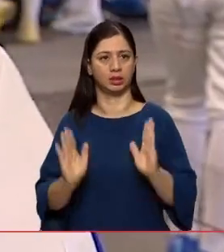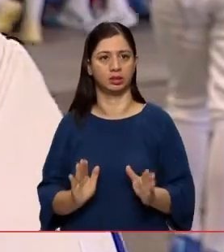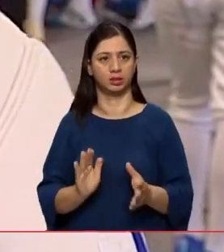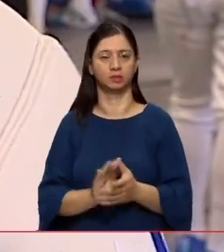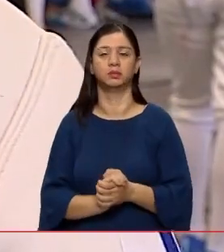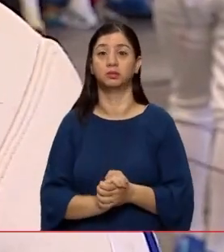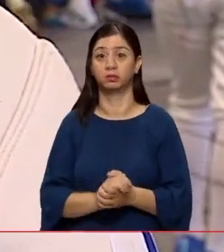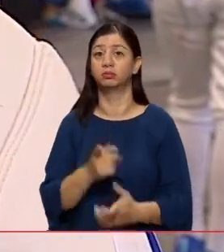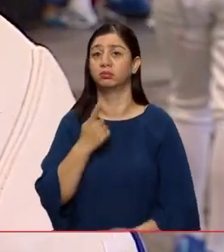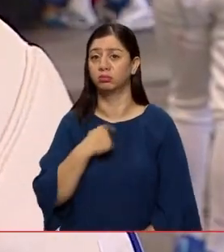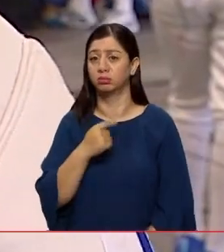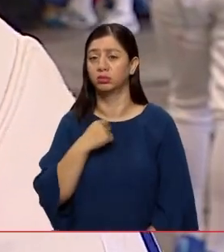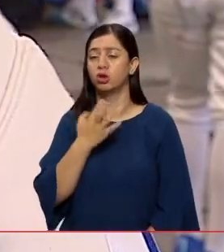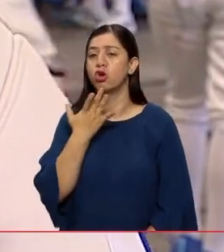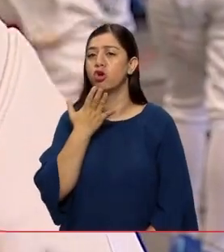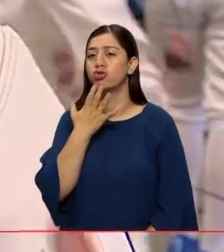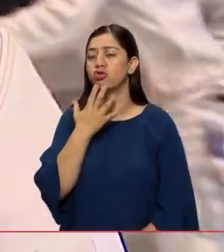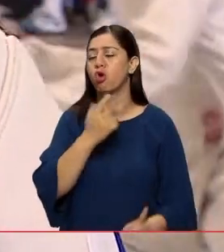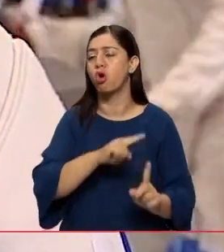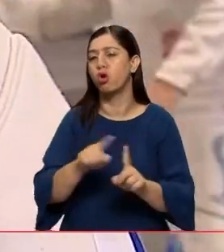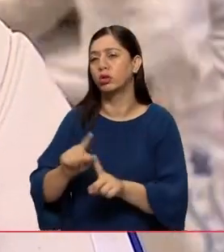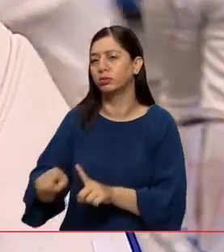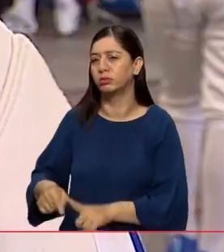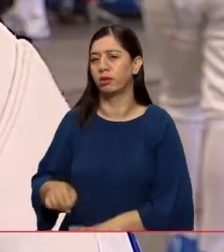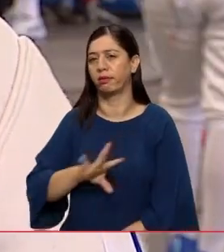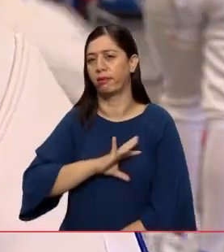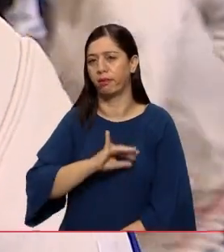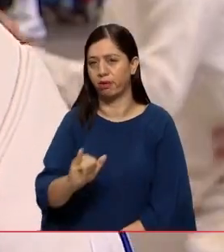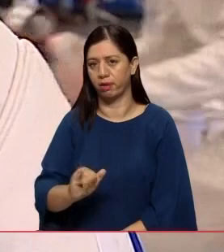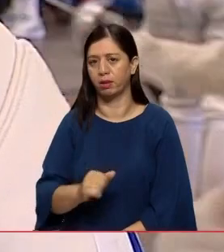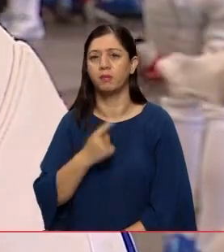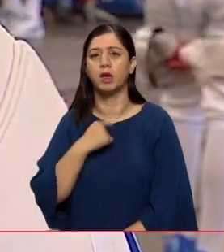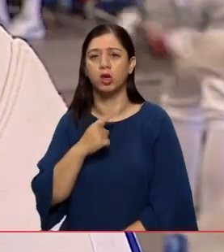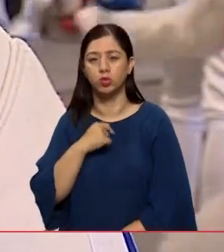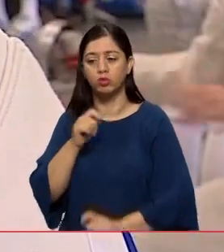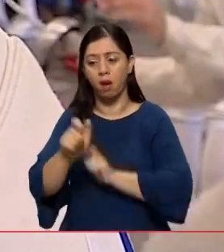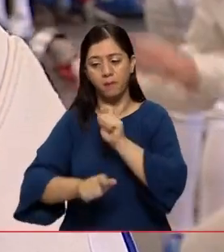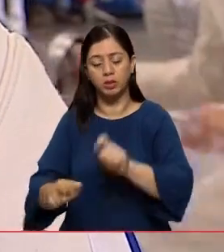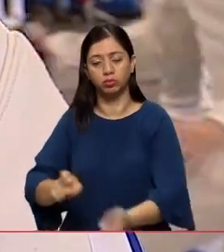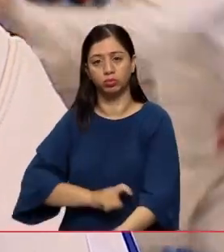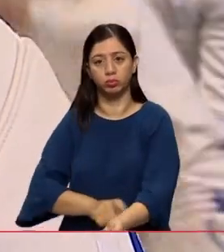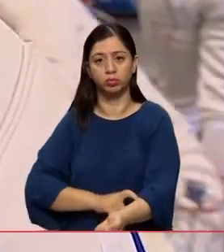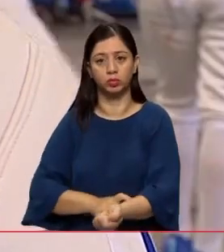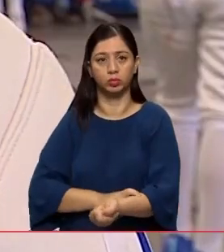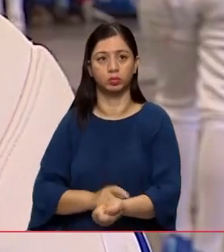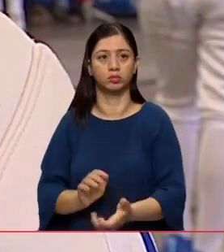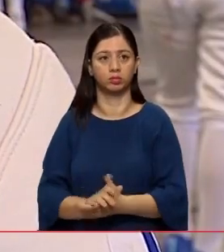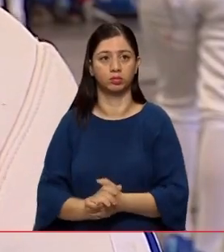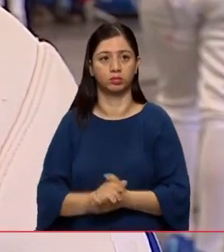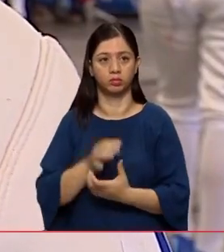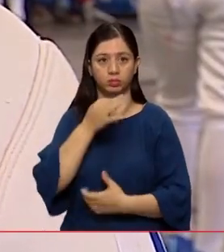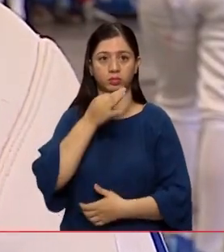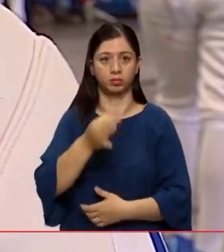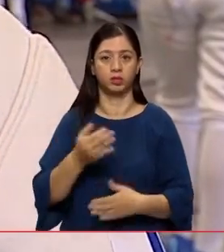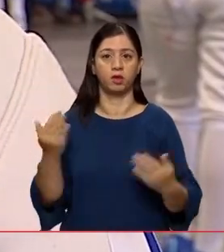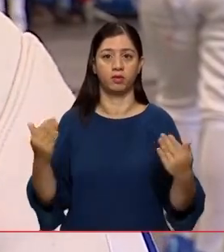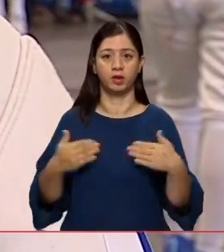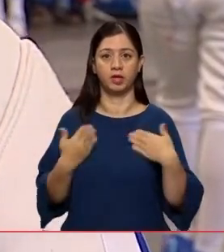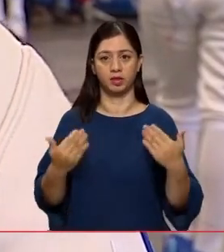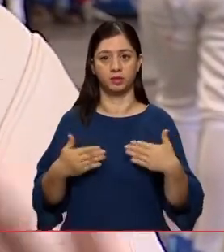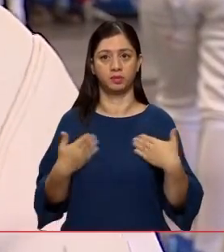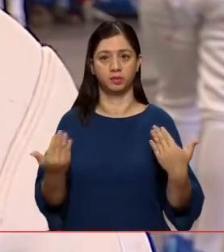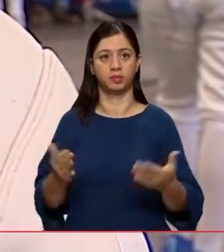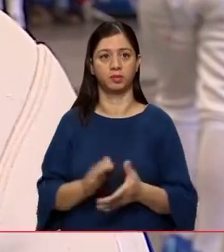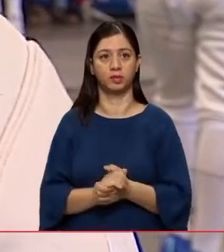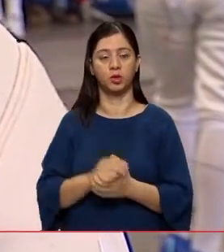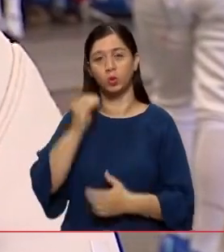ha gustado mucho el colorido de la ciudad, me ha gustado cómo nos han recibido también, entonces la verdad que en esa parte muy contentas,